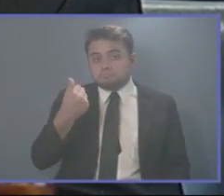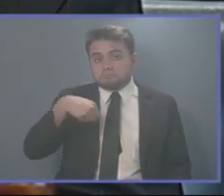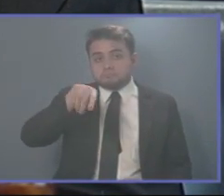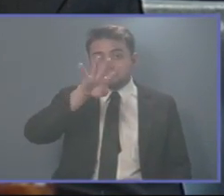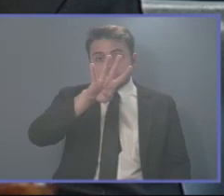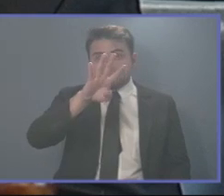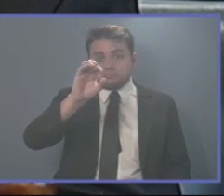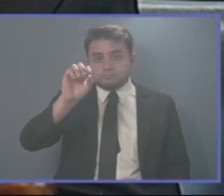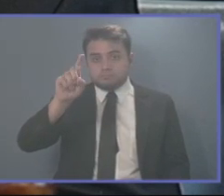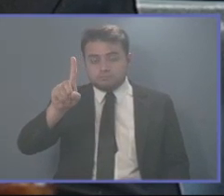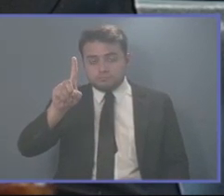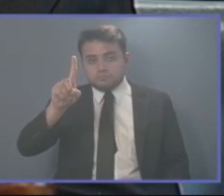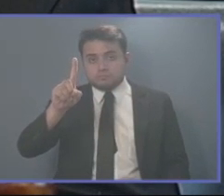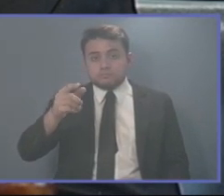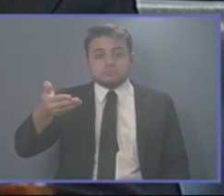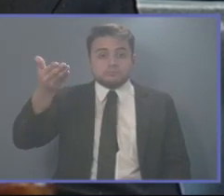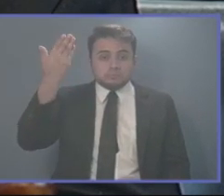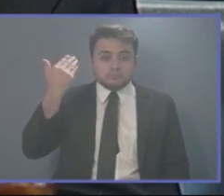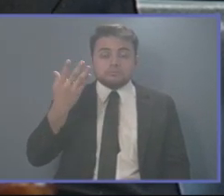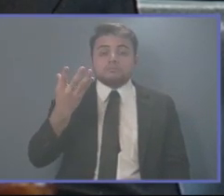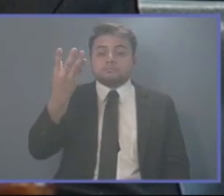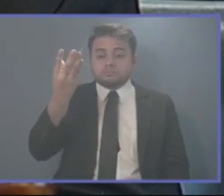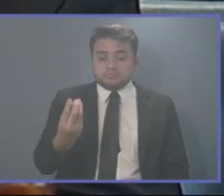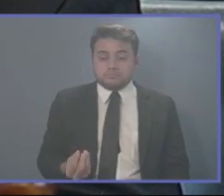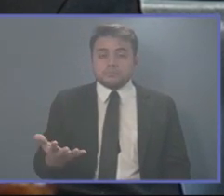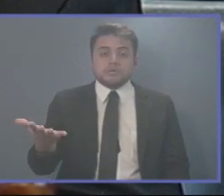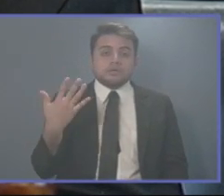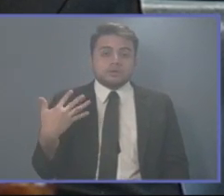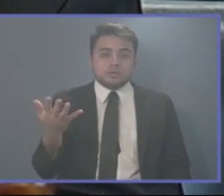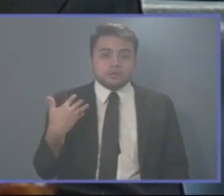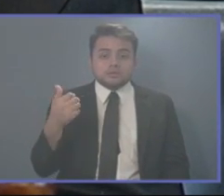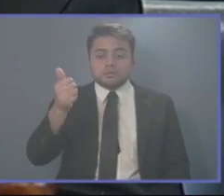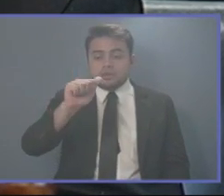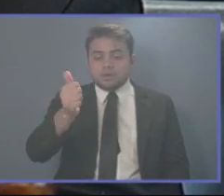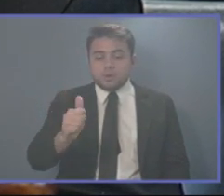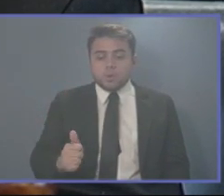de fecha 15 de agosto del 2019